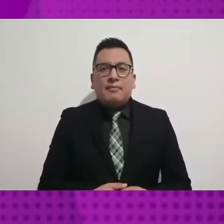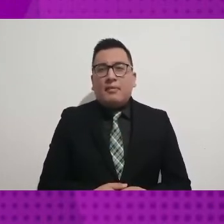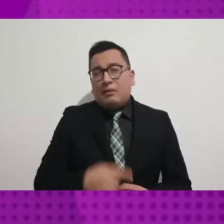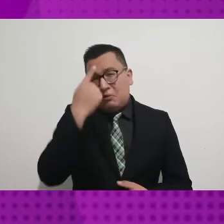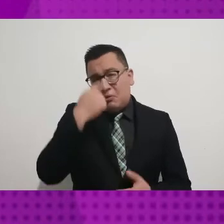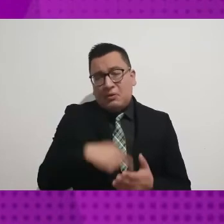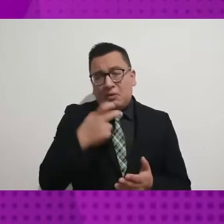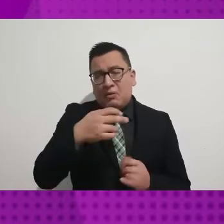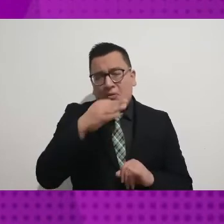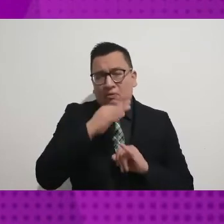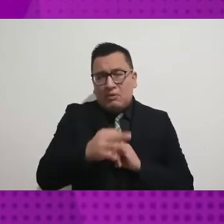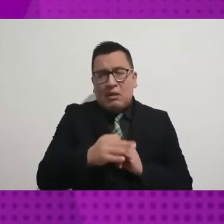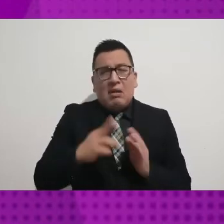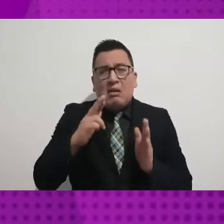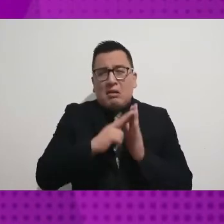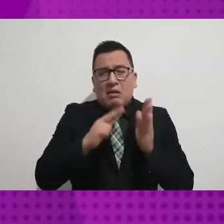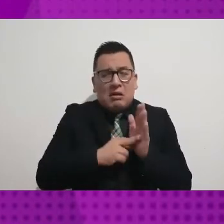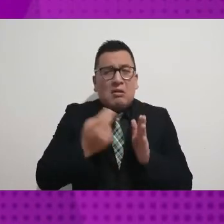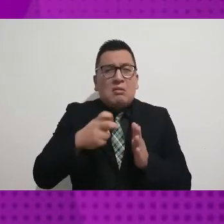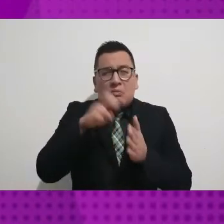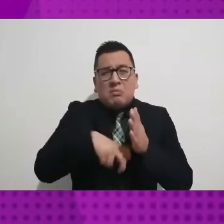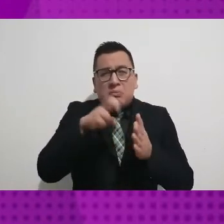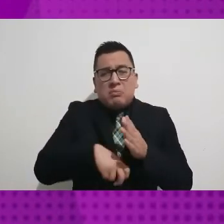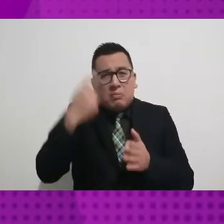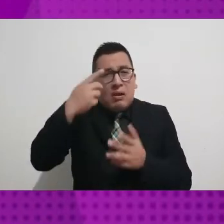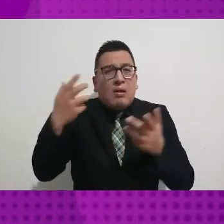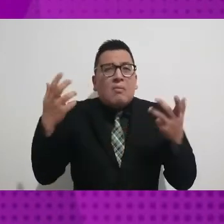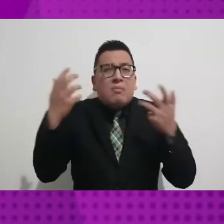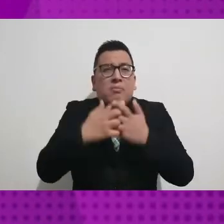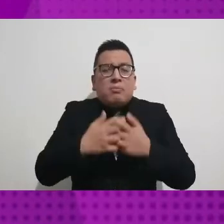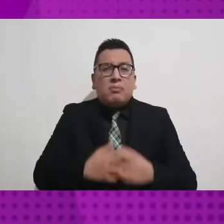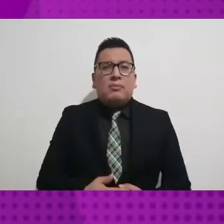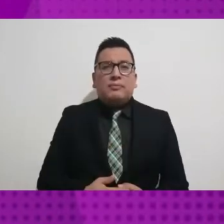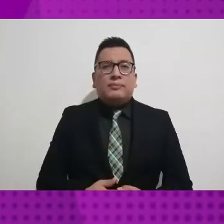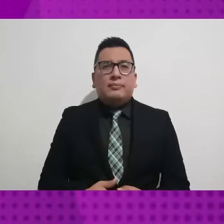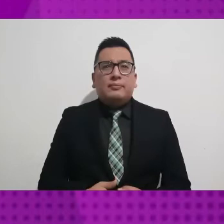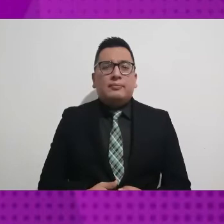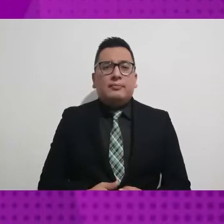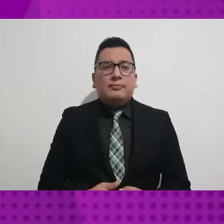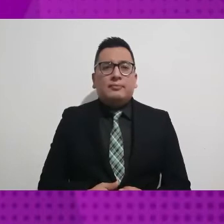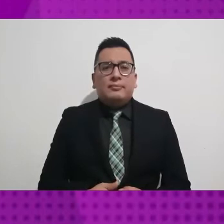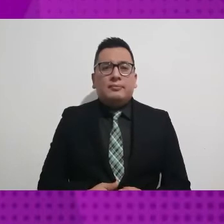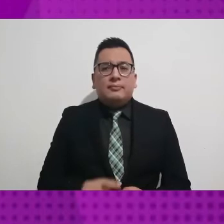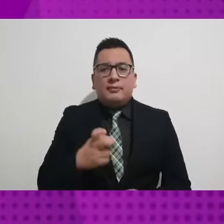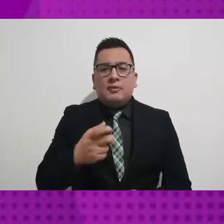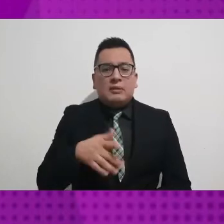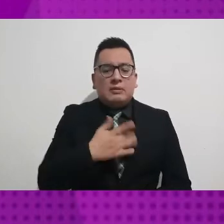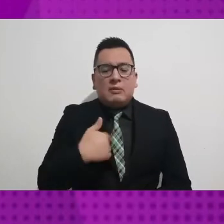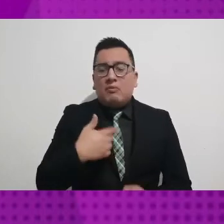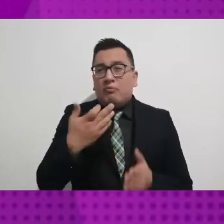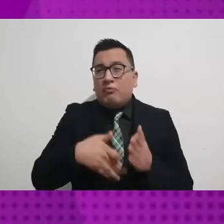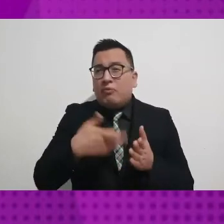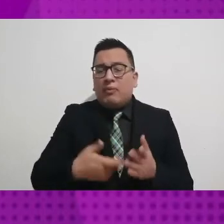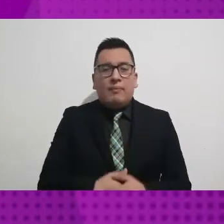sería pues el último paquete de reformas que hicieran conciliar desde mi punto de